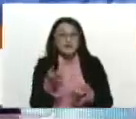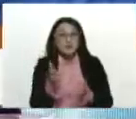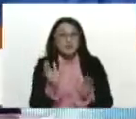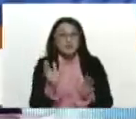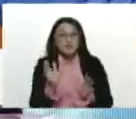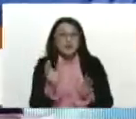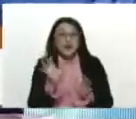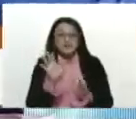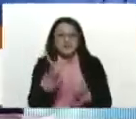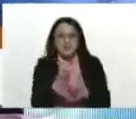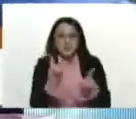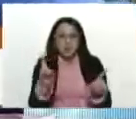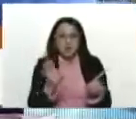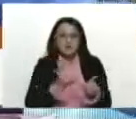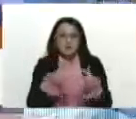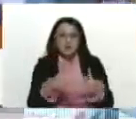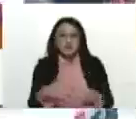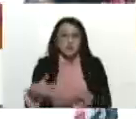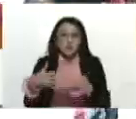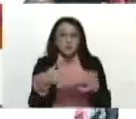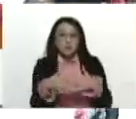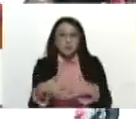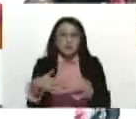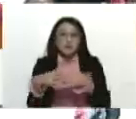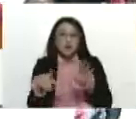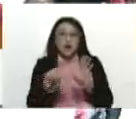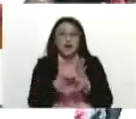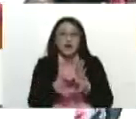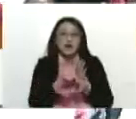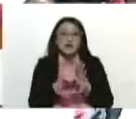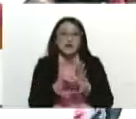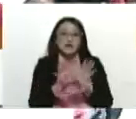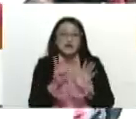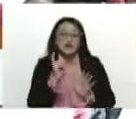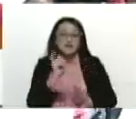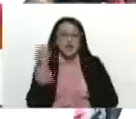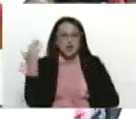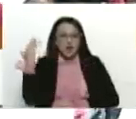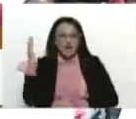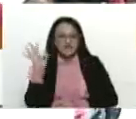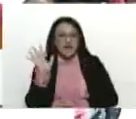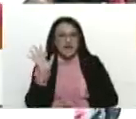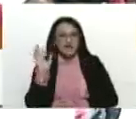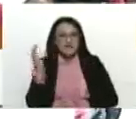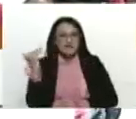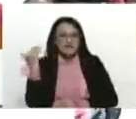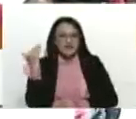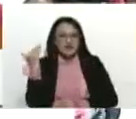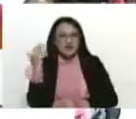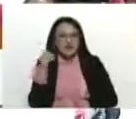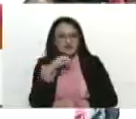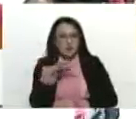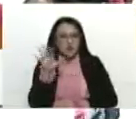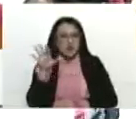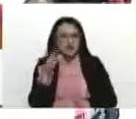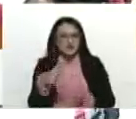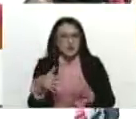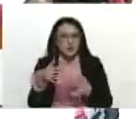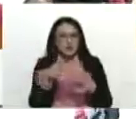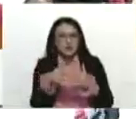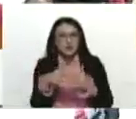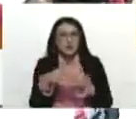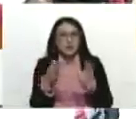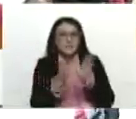Esa es la democracia que practica Estados Unidos la ley del viejo oeste si era así era en el viejo oeste en el lejano oeste verdad porque ya van